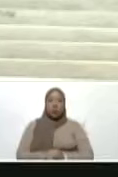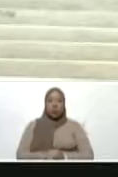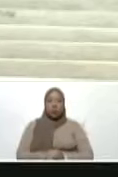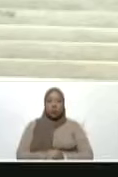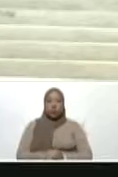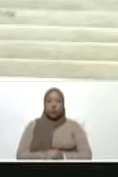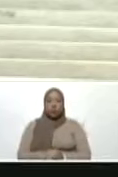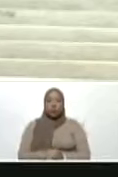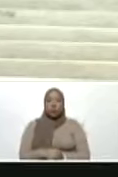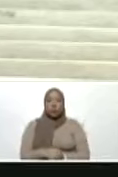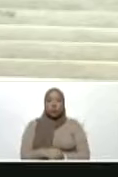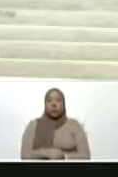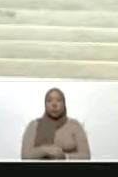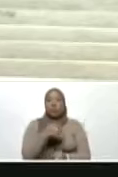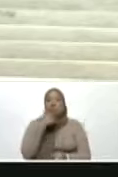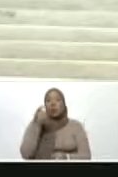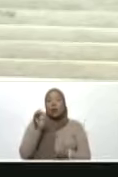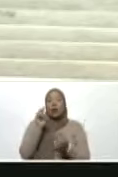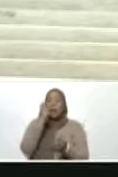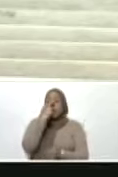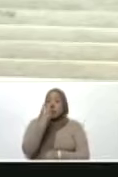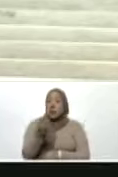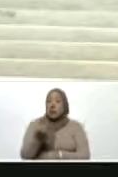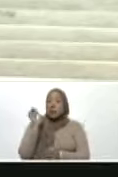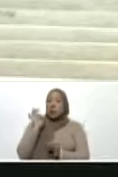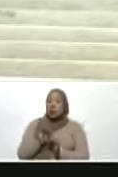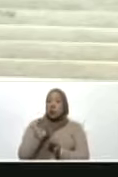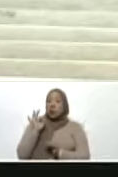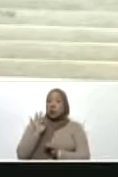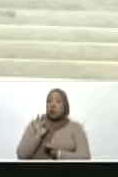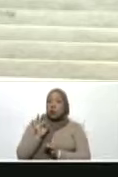Estas visitas se hacen de sorpresa